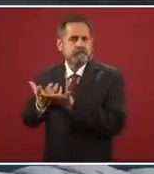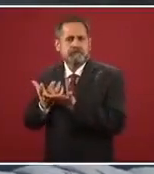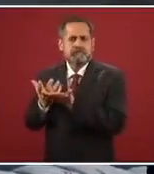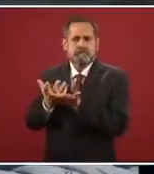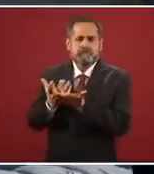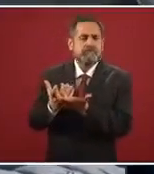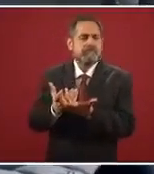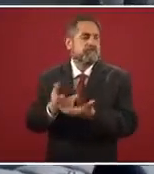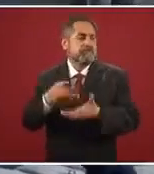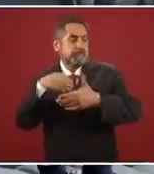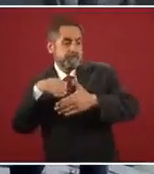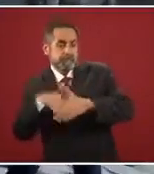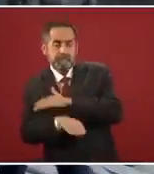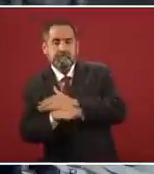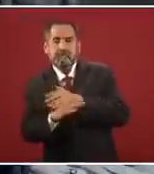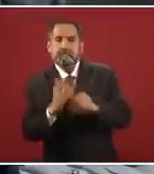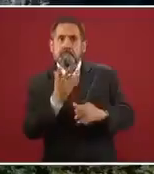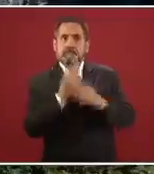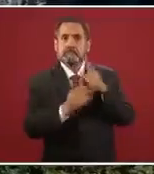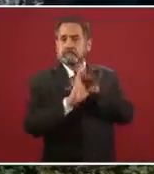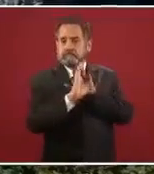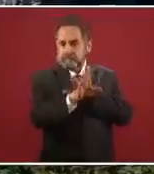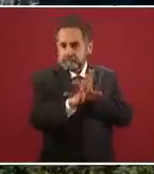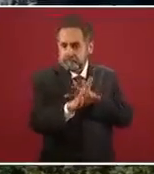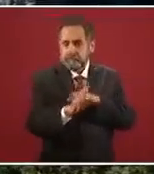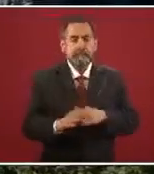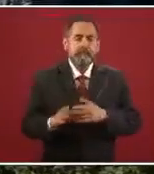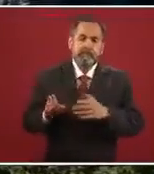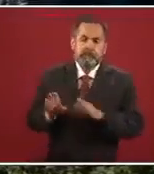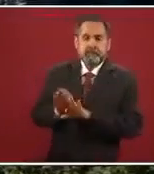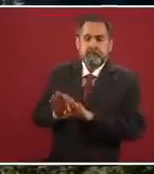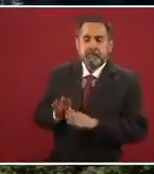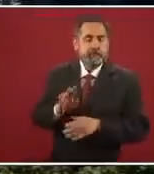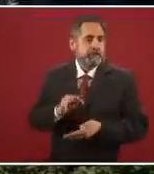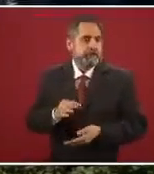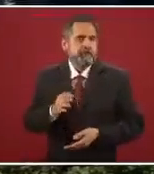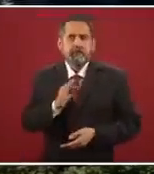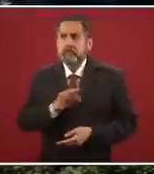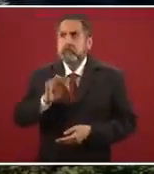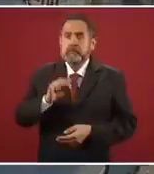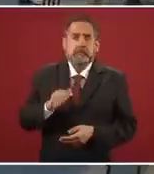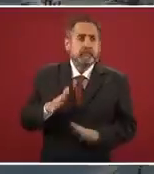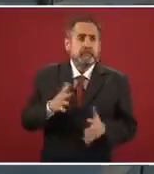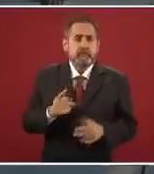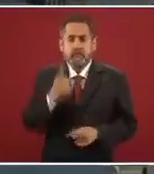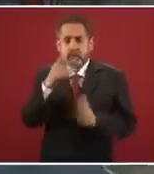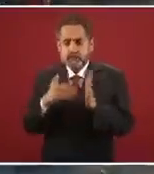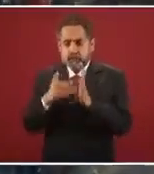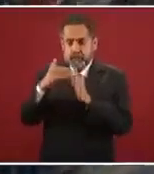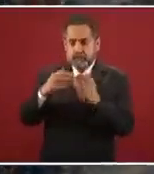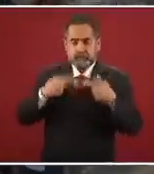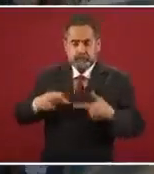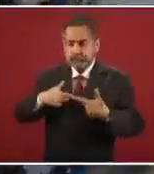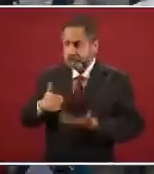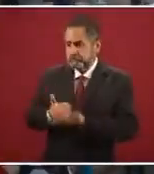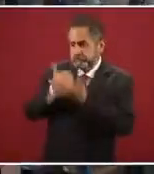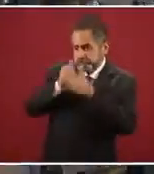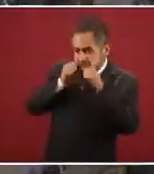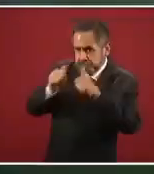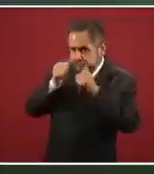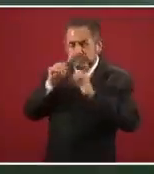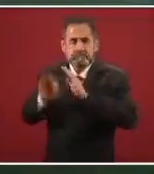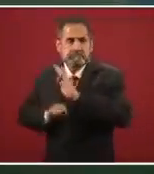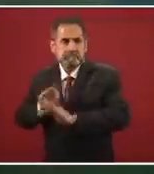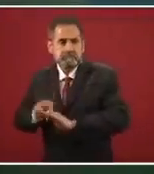manera individual. Tendencia que, de continuar, habría llevado a recibir más de 1 millón de personas en ese año. Ante este crecimiento exponencial,